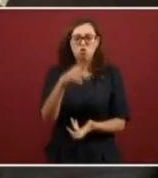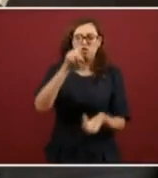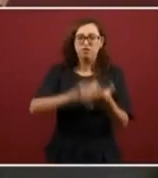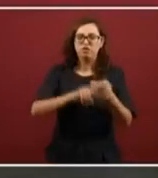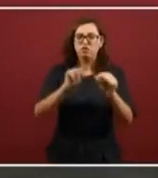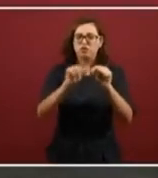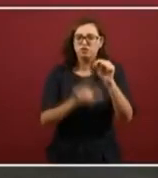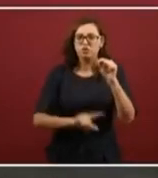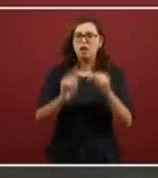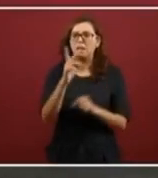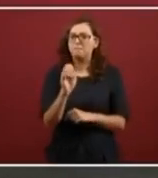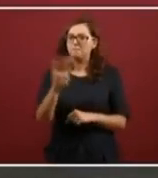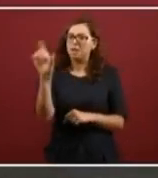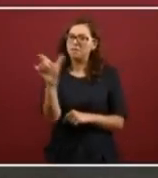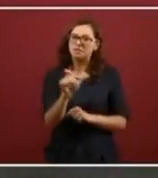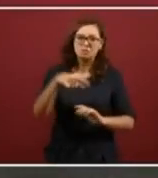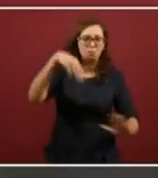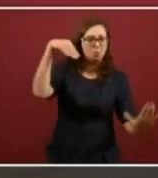otra